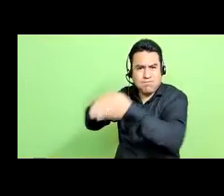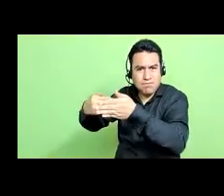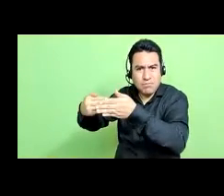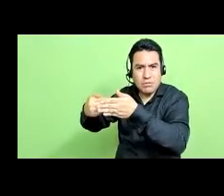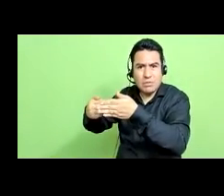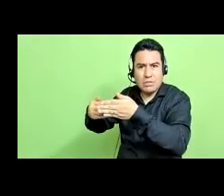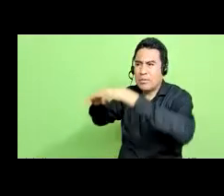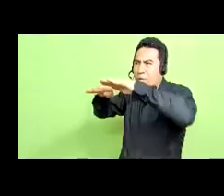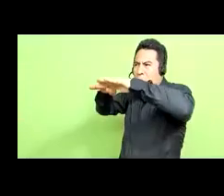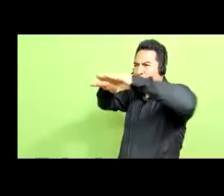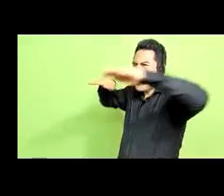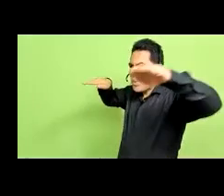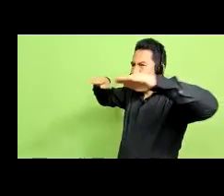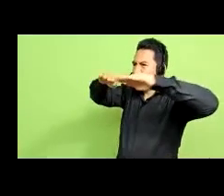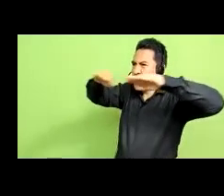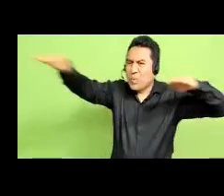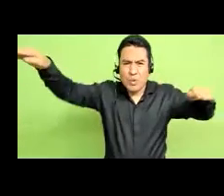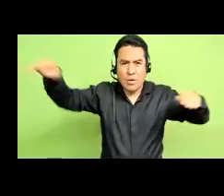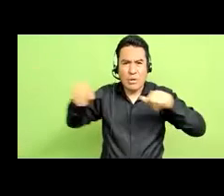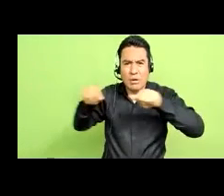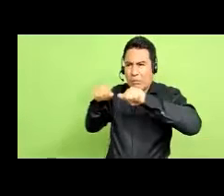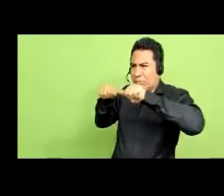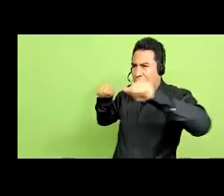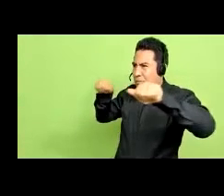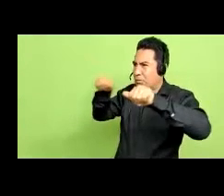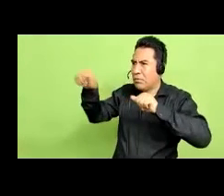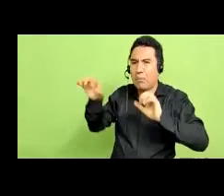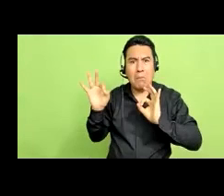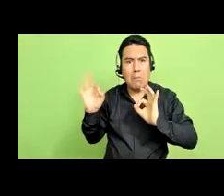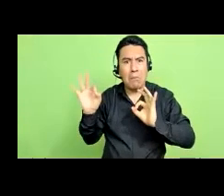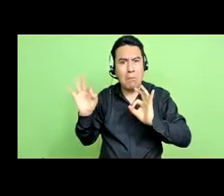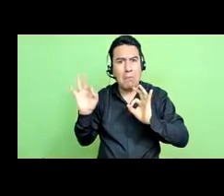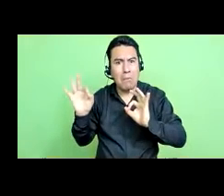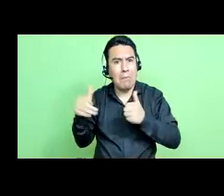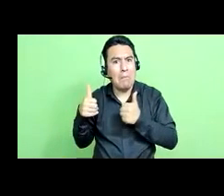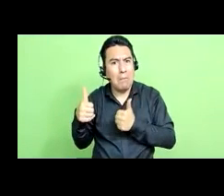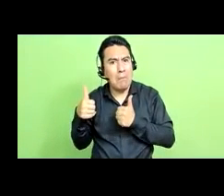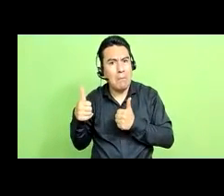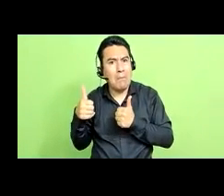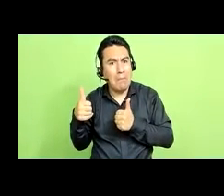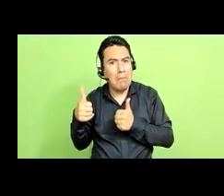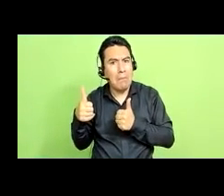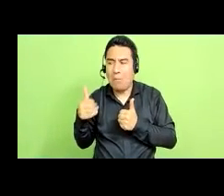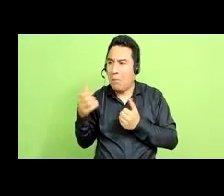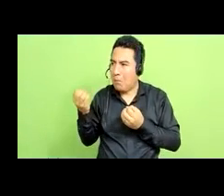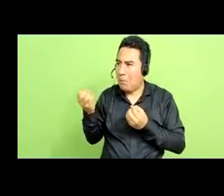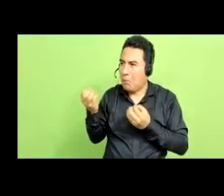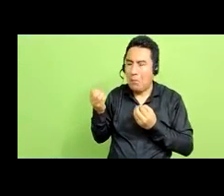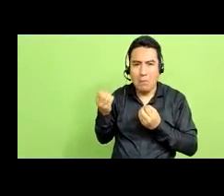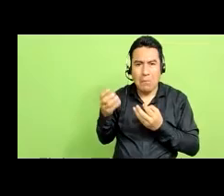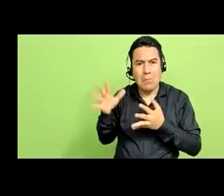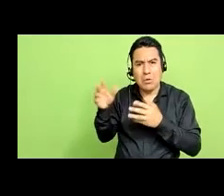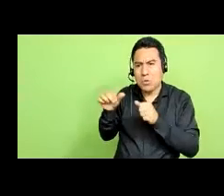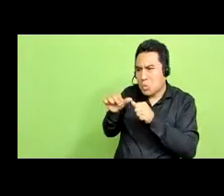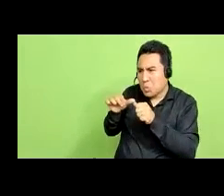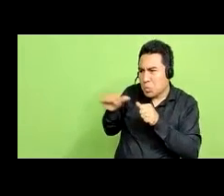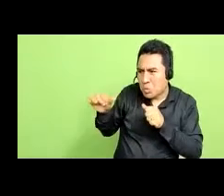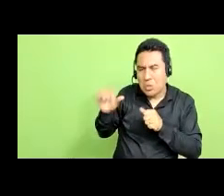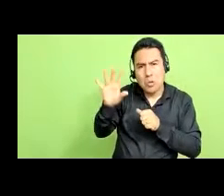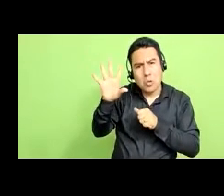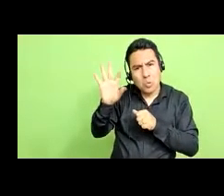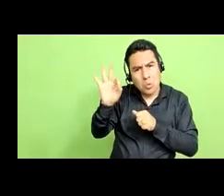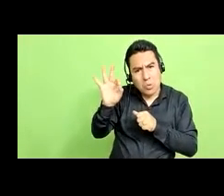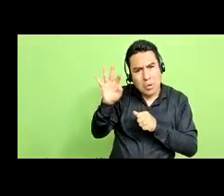larga la rampa y grande hecho perfectamente bien porque uno bueno son tramos casi menores a nueve metros y uno